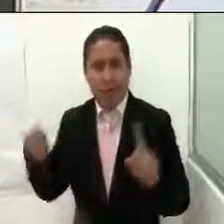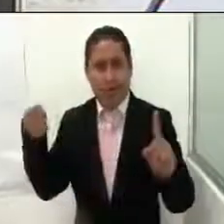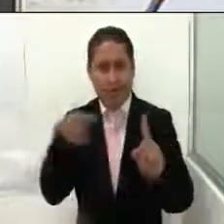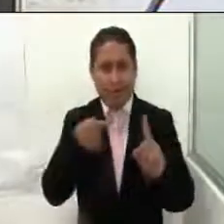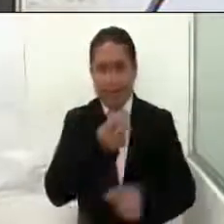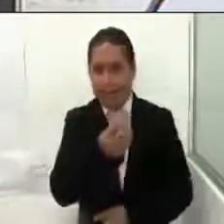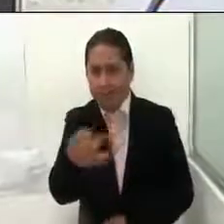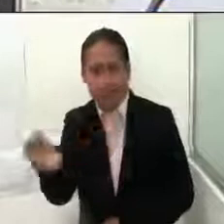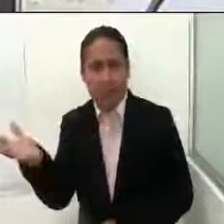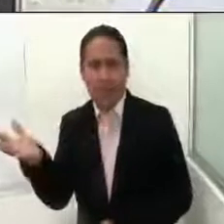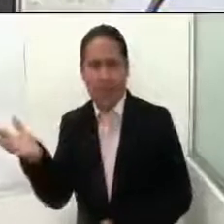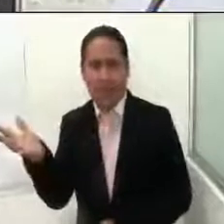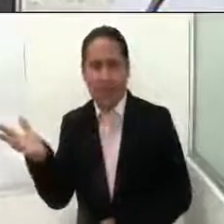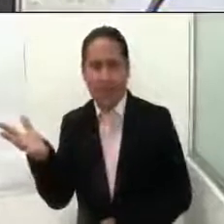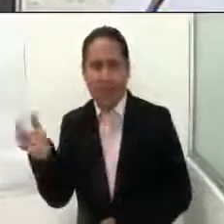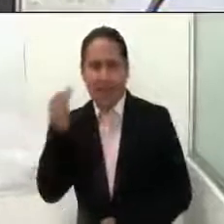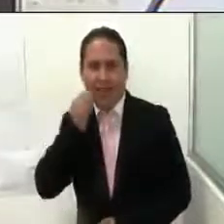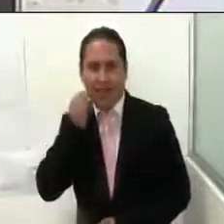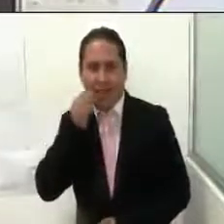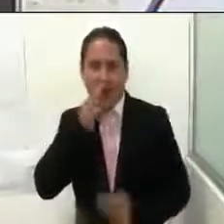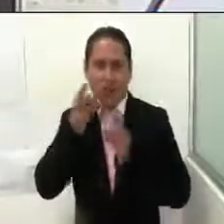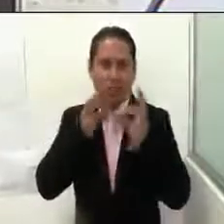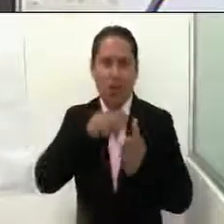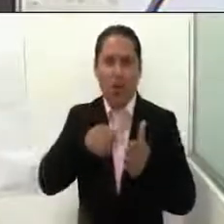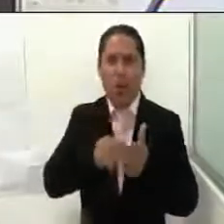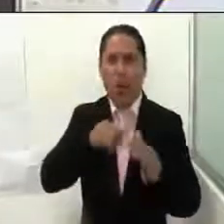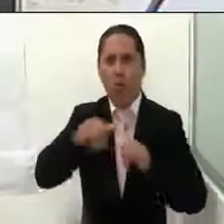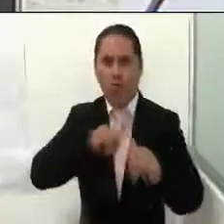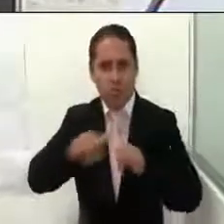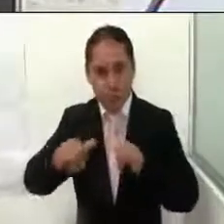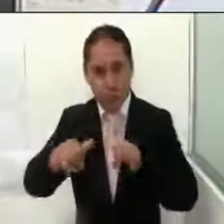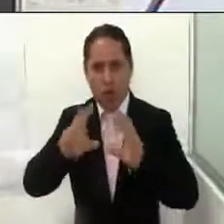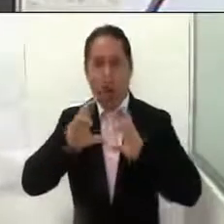son portavoz de cada región de la geografía chiapaneca